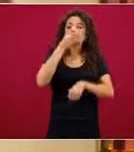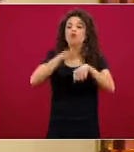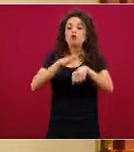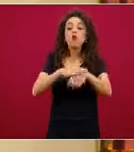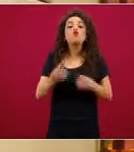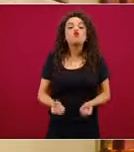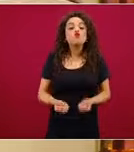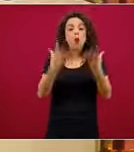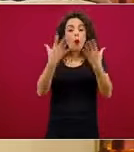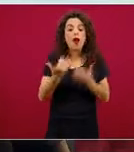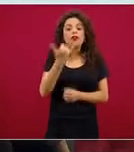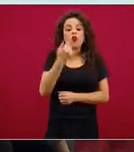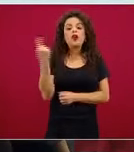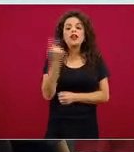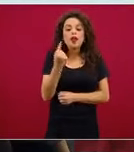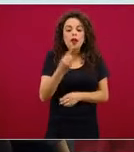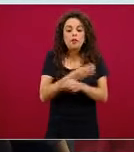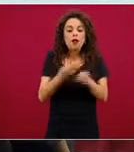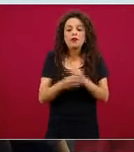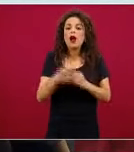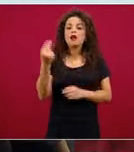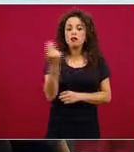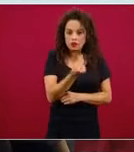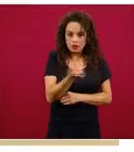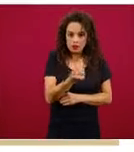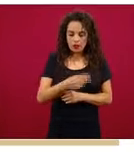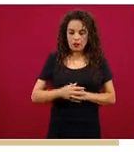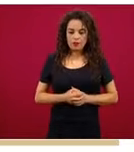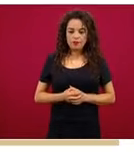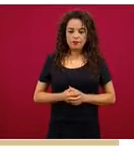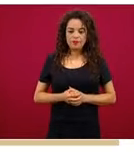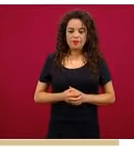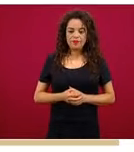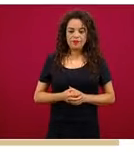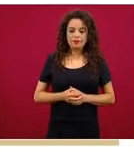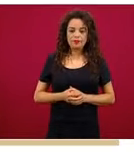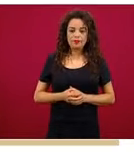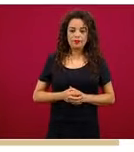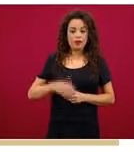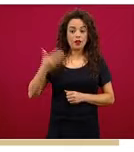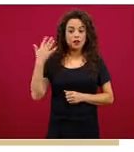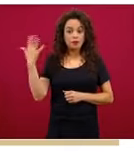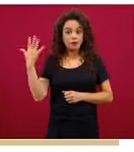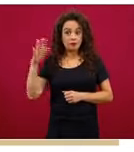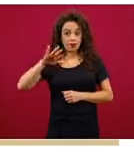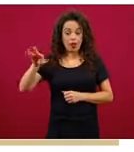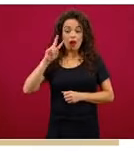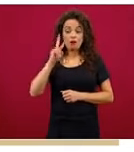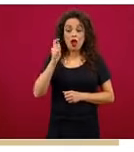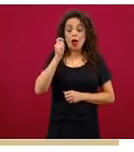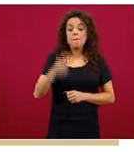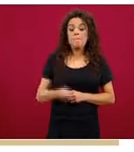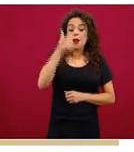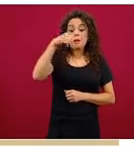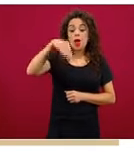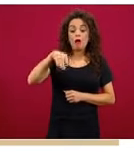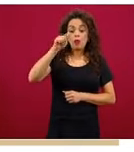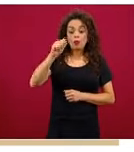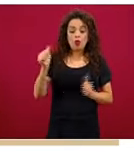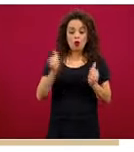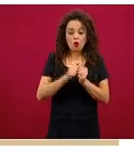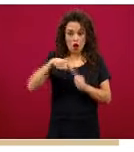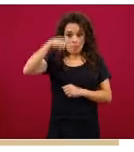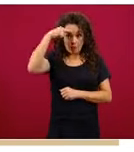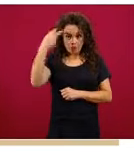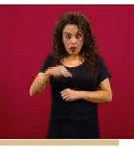necesita. Este del lado izquierdo que ustedes ven en la imagen es el primer EMT que tuvo México, con colaboración, por supuesto, también de